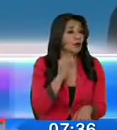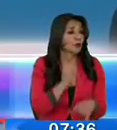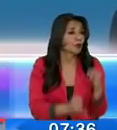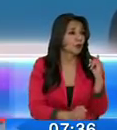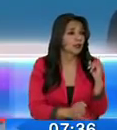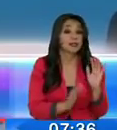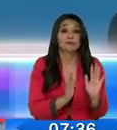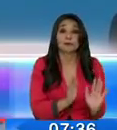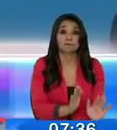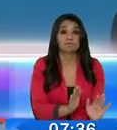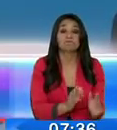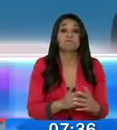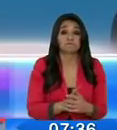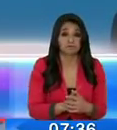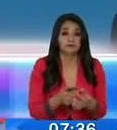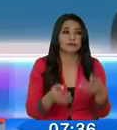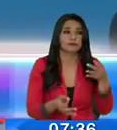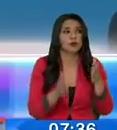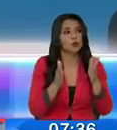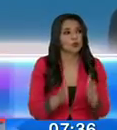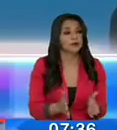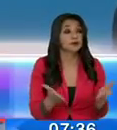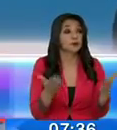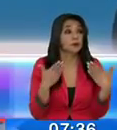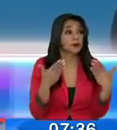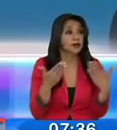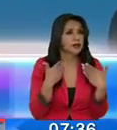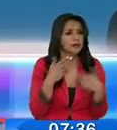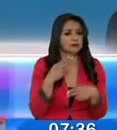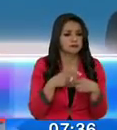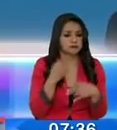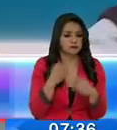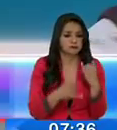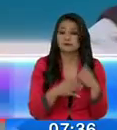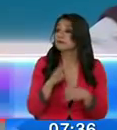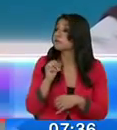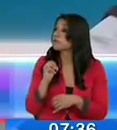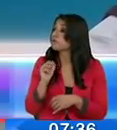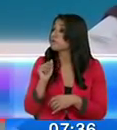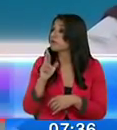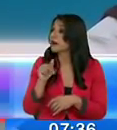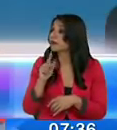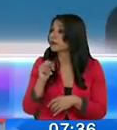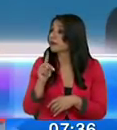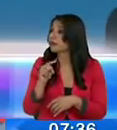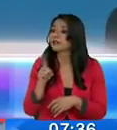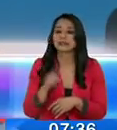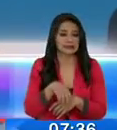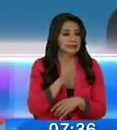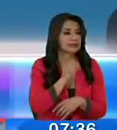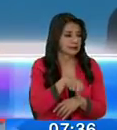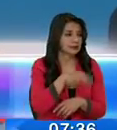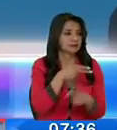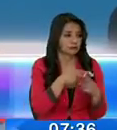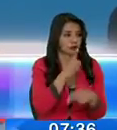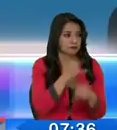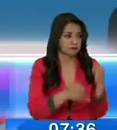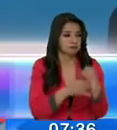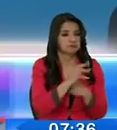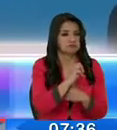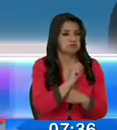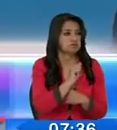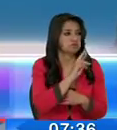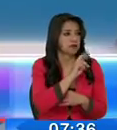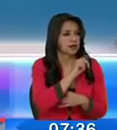el comportamiento inadecuado de este juez guayaquileño de apellido Jorge Martínez. Bueno, caramba, ¿cuál es